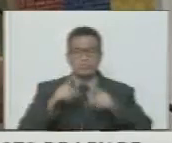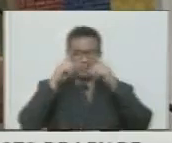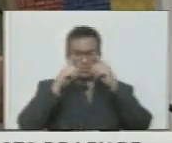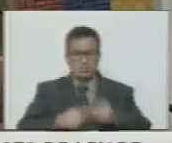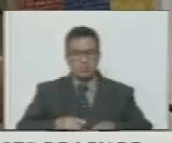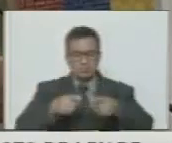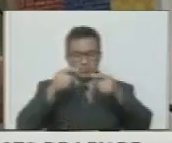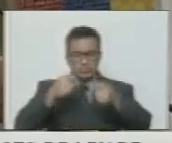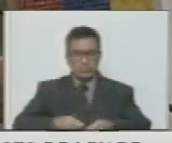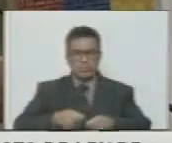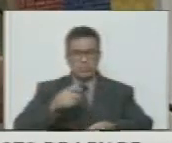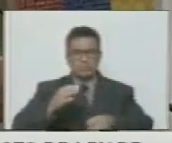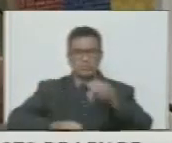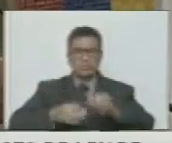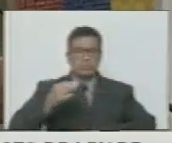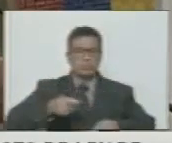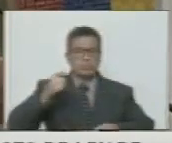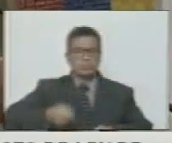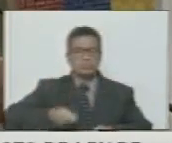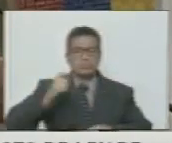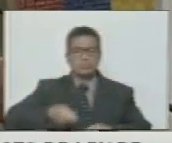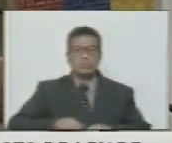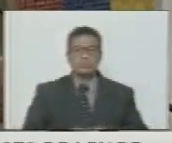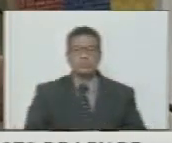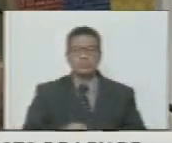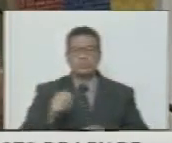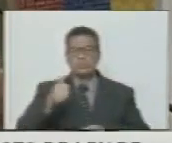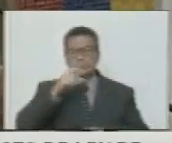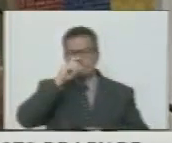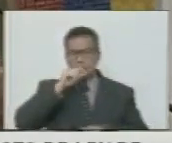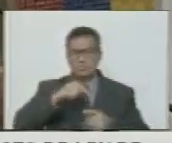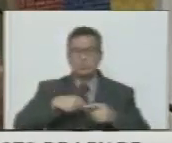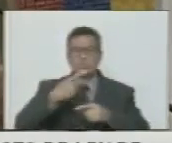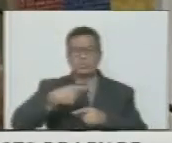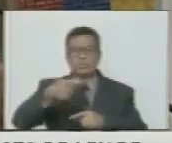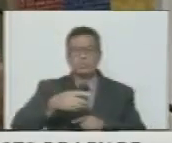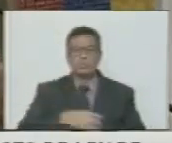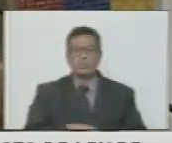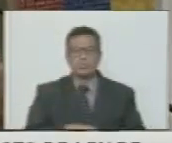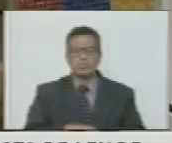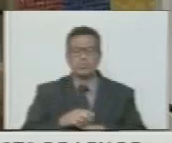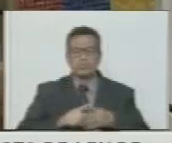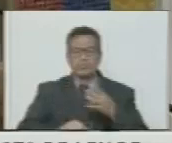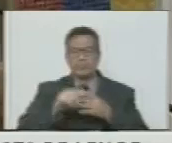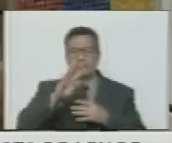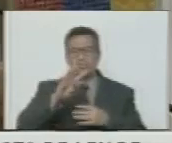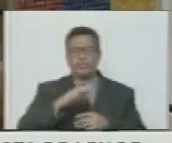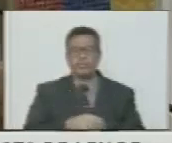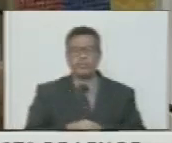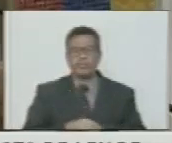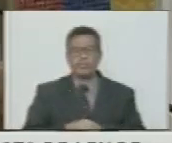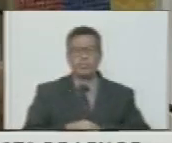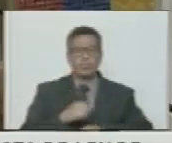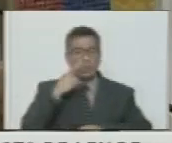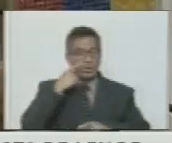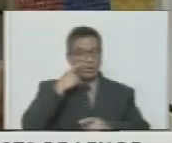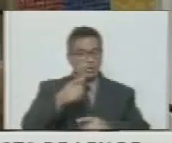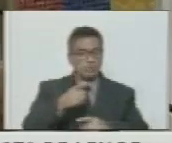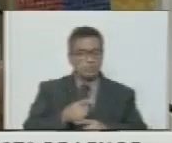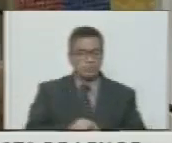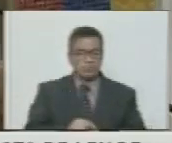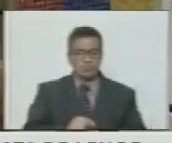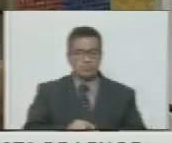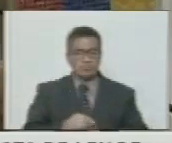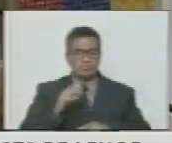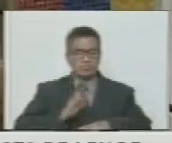mediante sentencia definitivamente firme durante los 10 años siguientes. 4. Sea